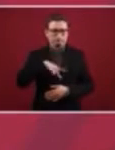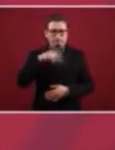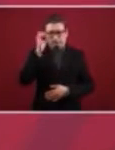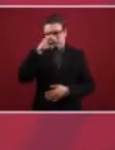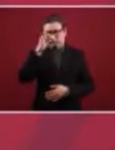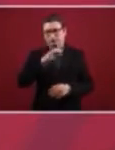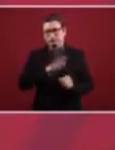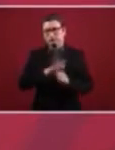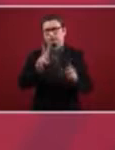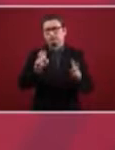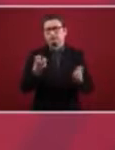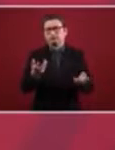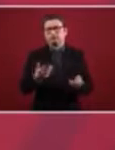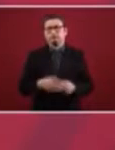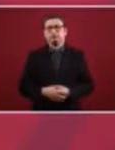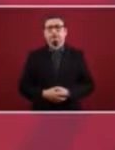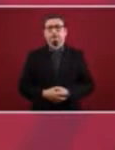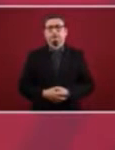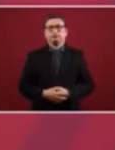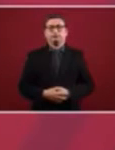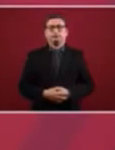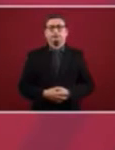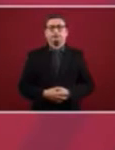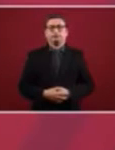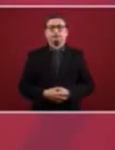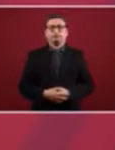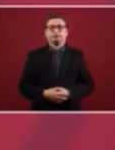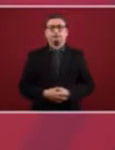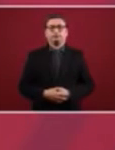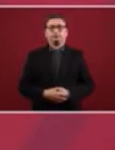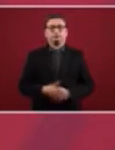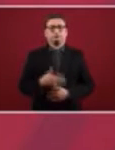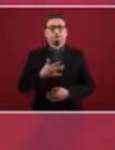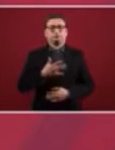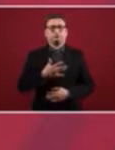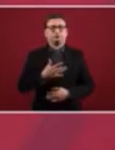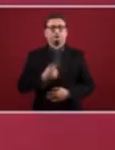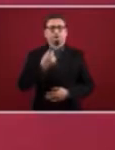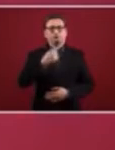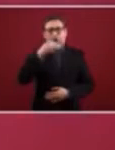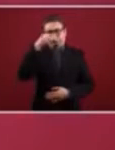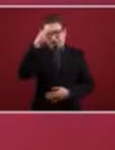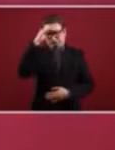con un pensamiento